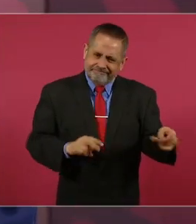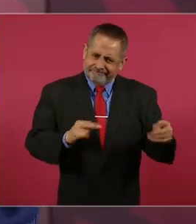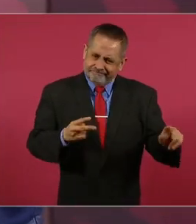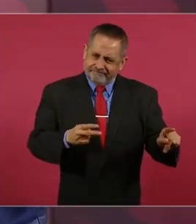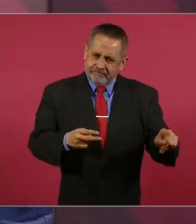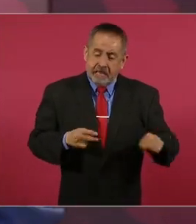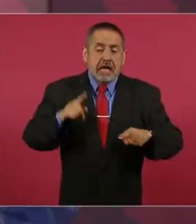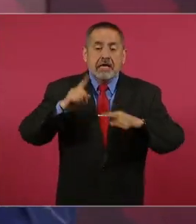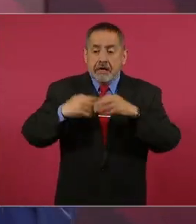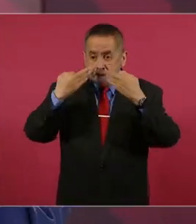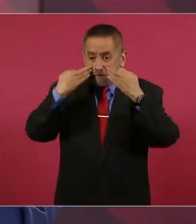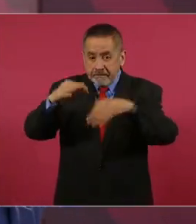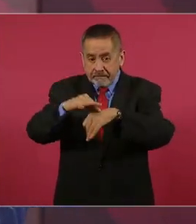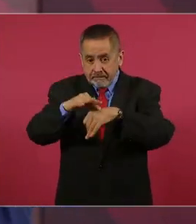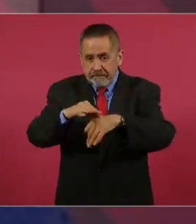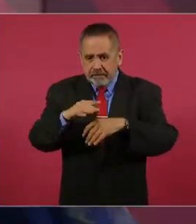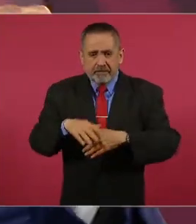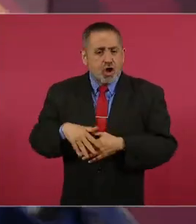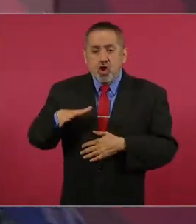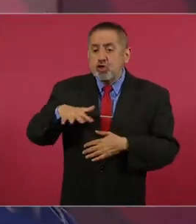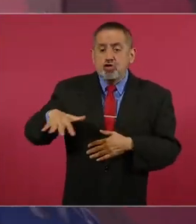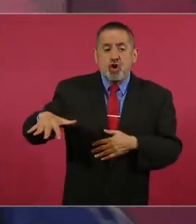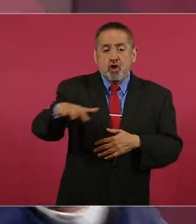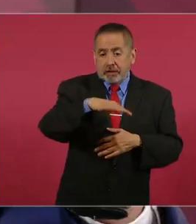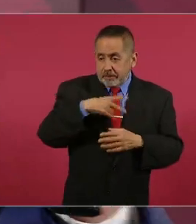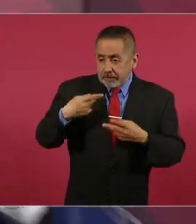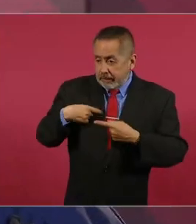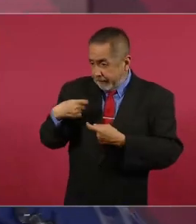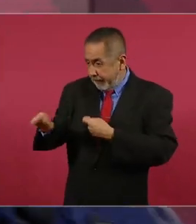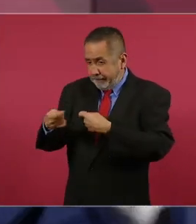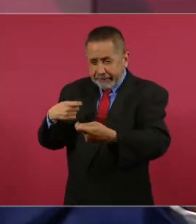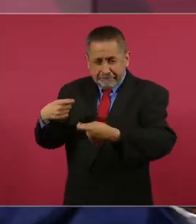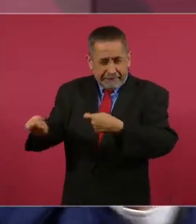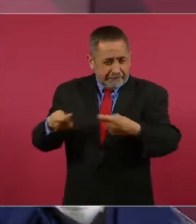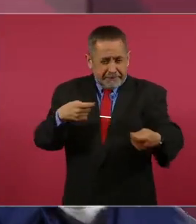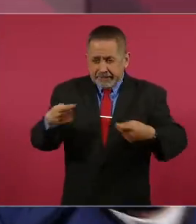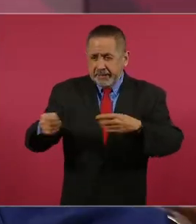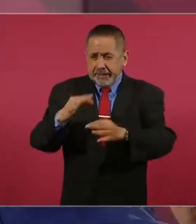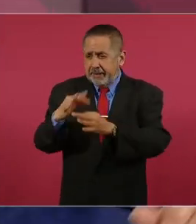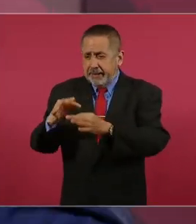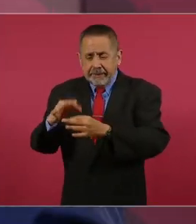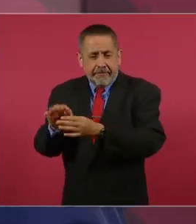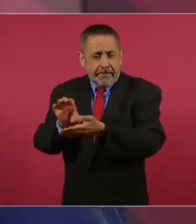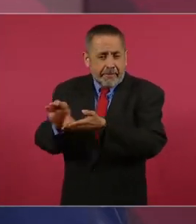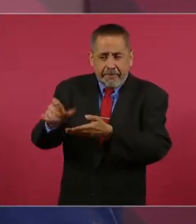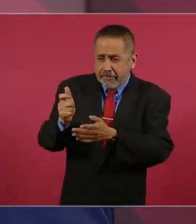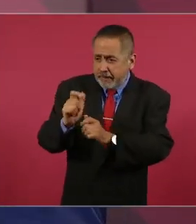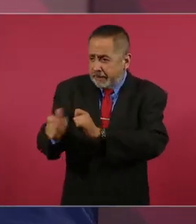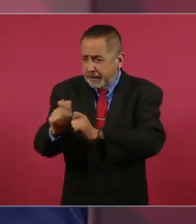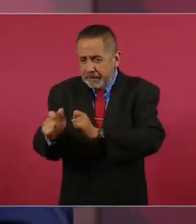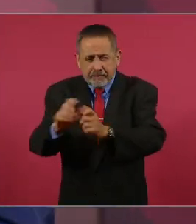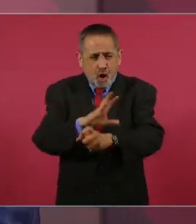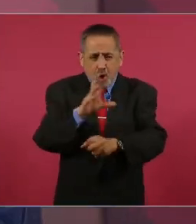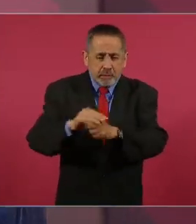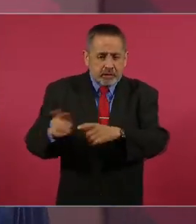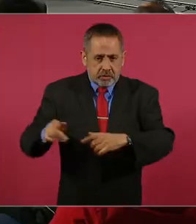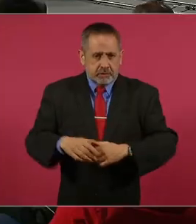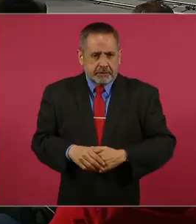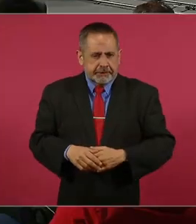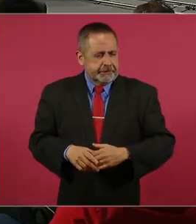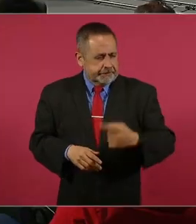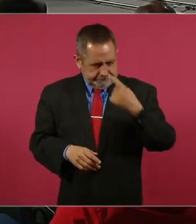¿Quiénes son testigos? Todos los que recibieron estos apoyos. ¿Por qué no